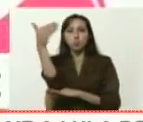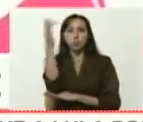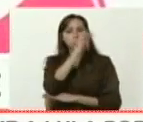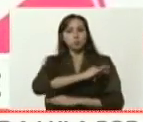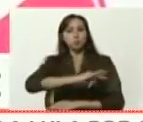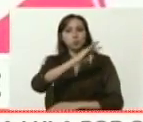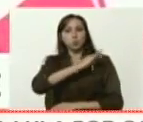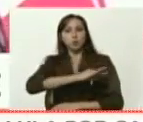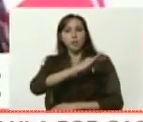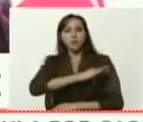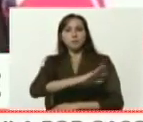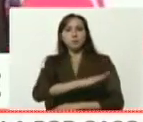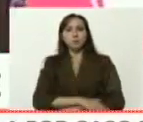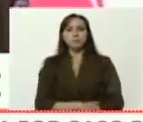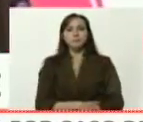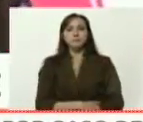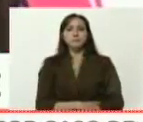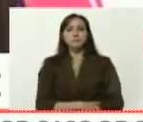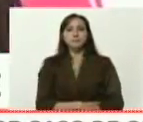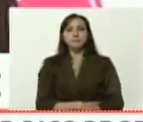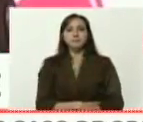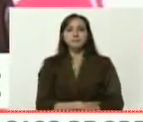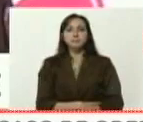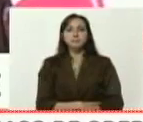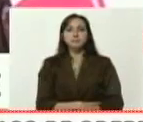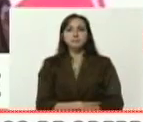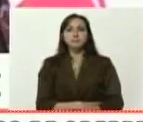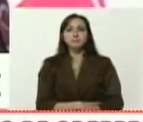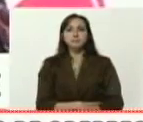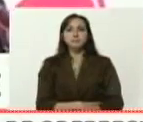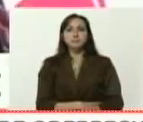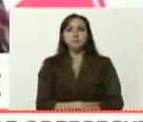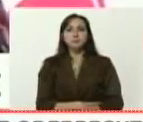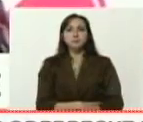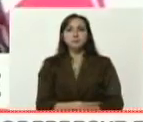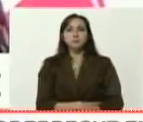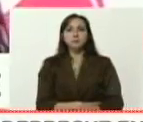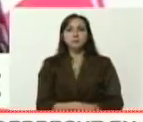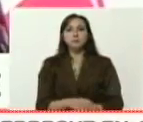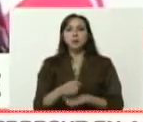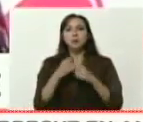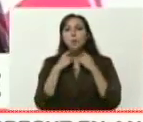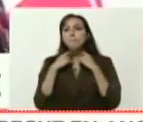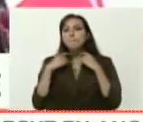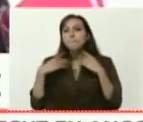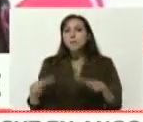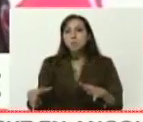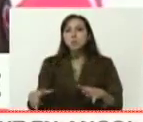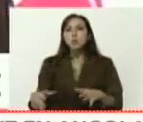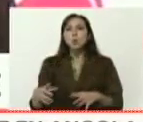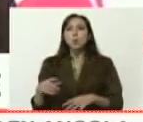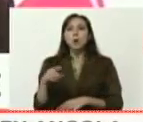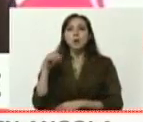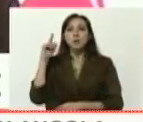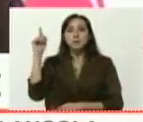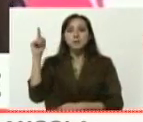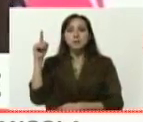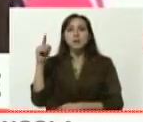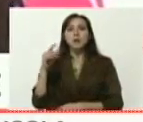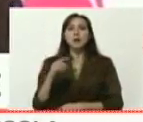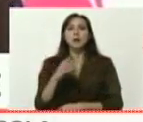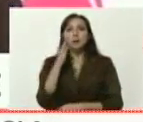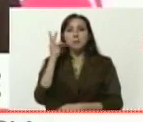socialismo cuando cayó la Comuna de París, vean cómo todavía